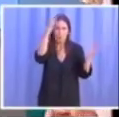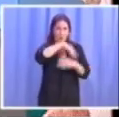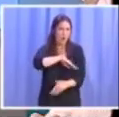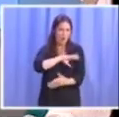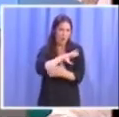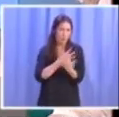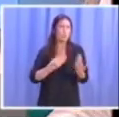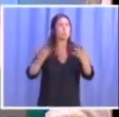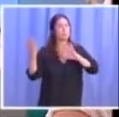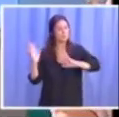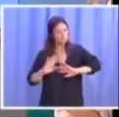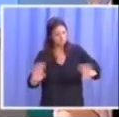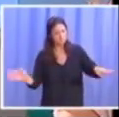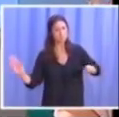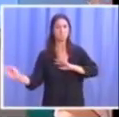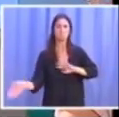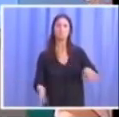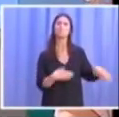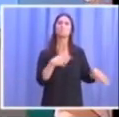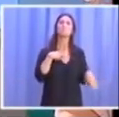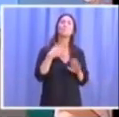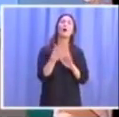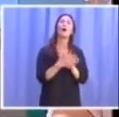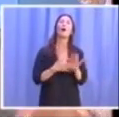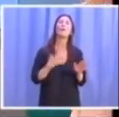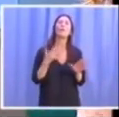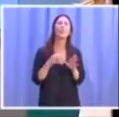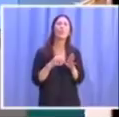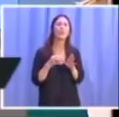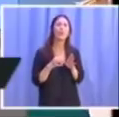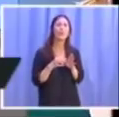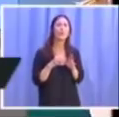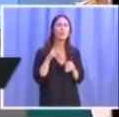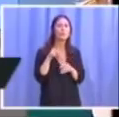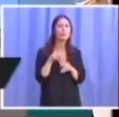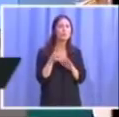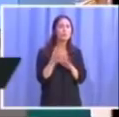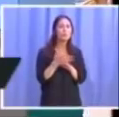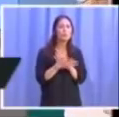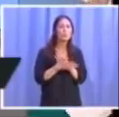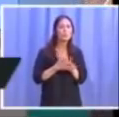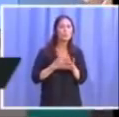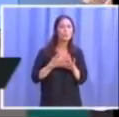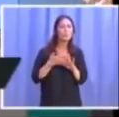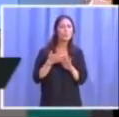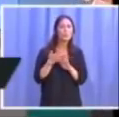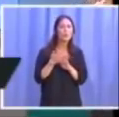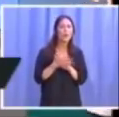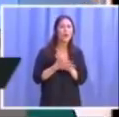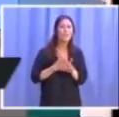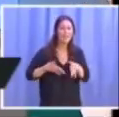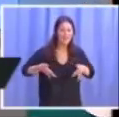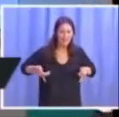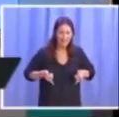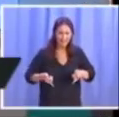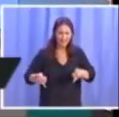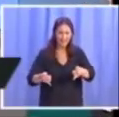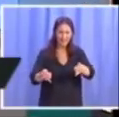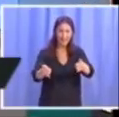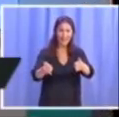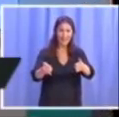Angustias. Pero bueno, vamos con los de Ciudadanos. Habla usted de que desenterrar el Darro es abrir en